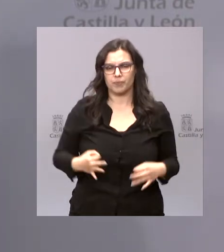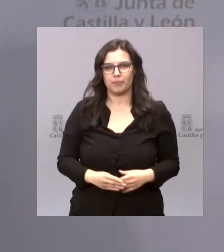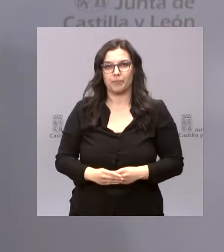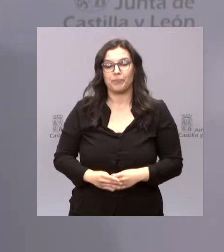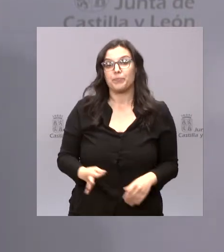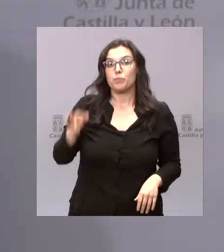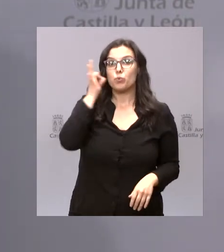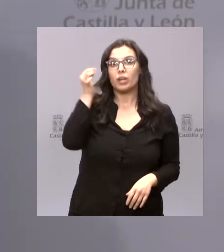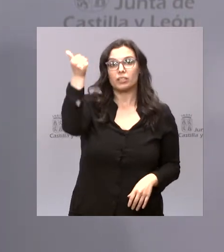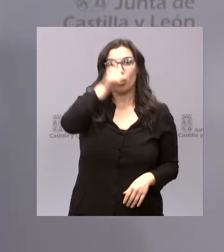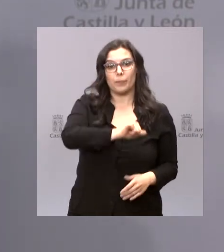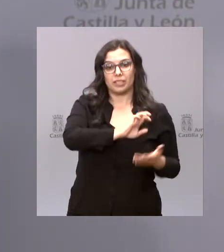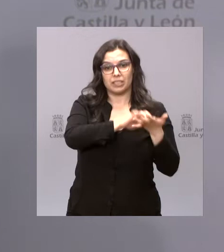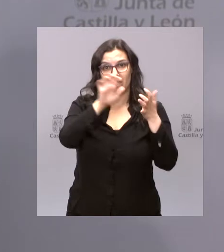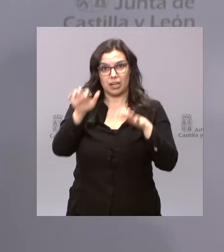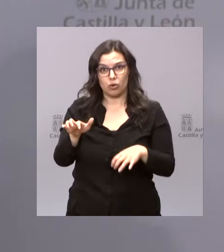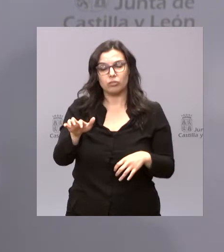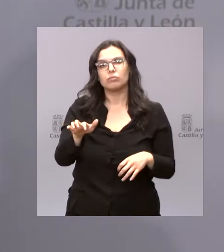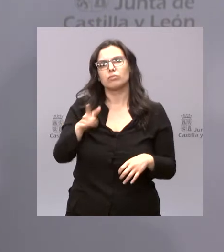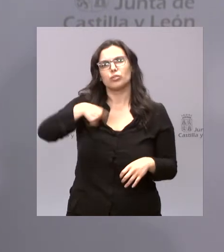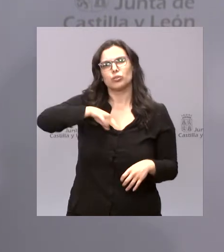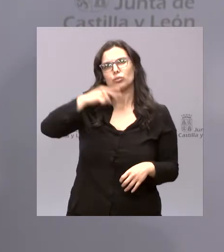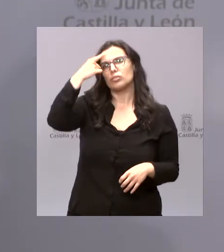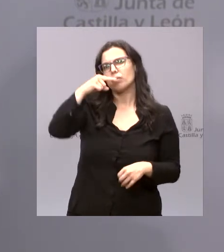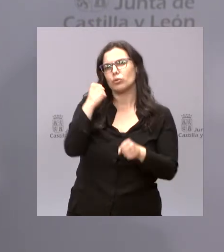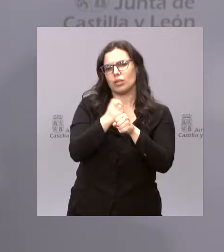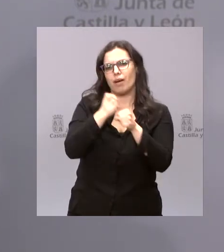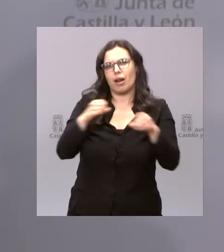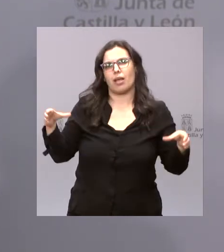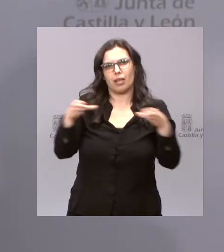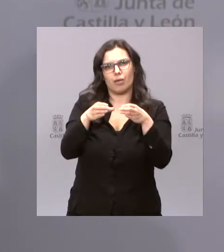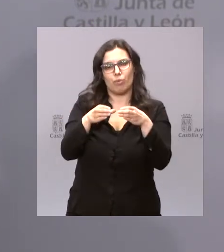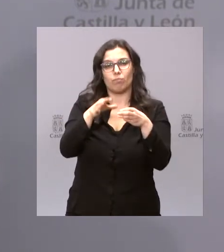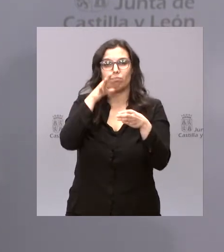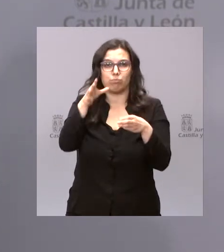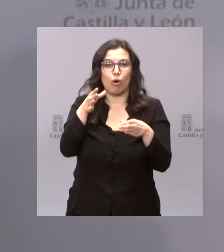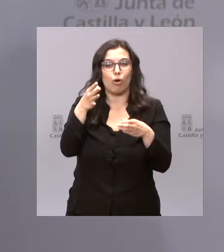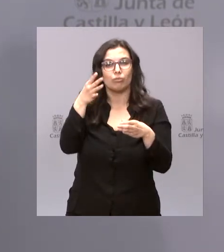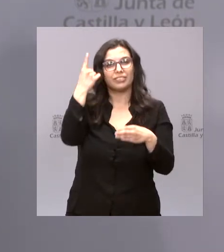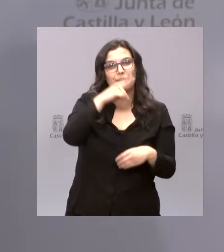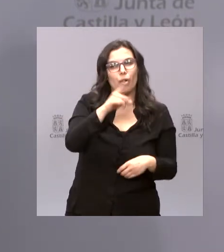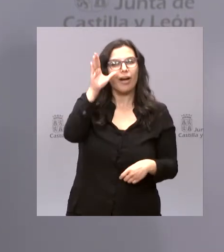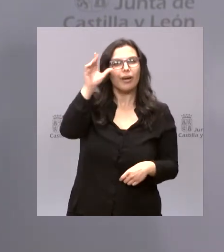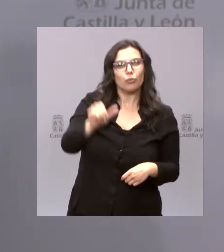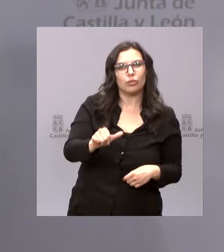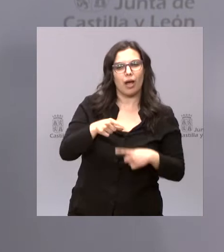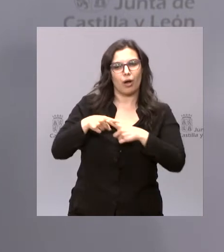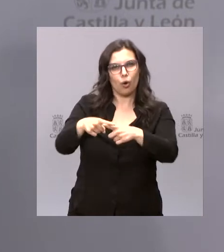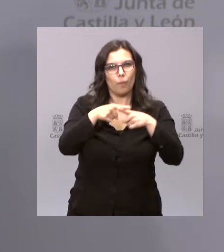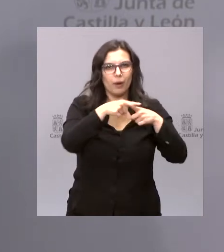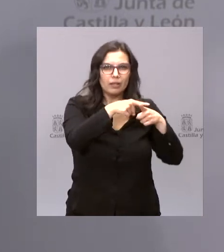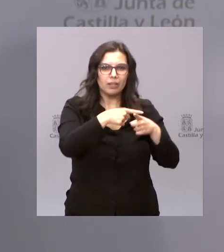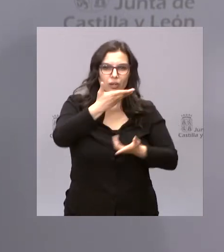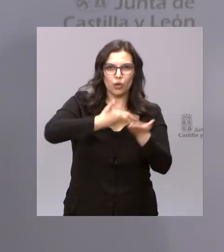mujeres y los hombres de Castilla y León sabemos trabajar en equipo, porque sabemos escuchar, sabemos compartir y